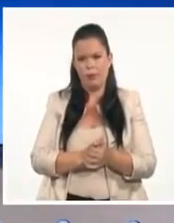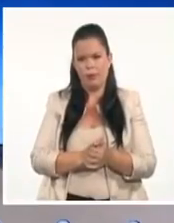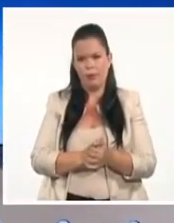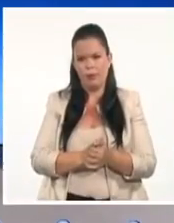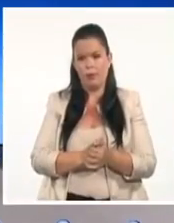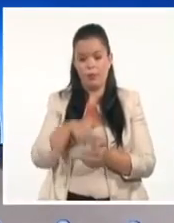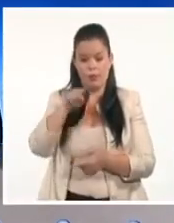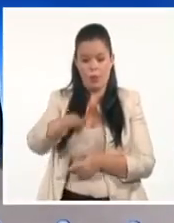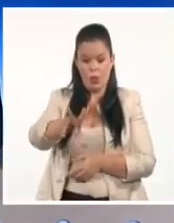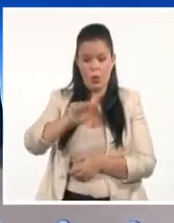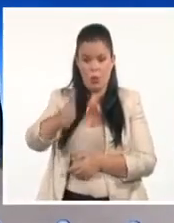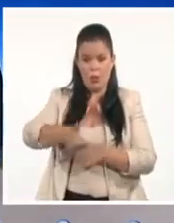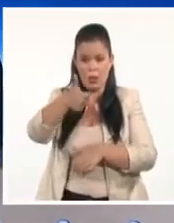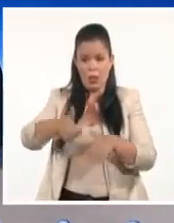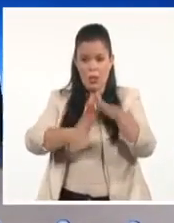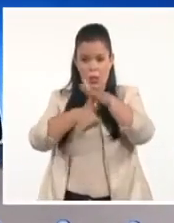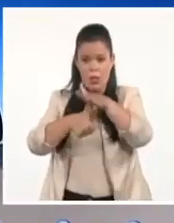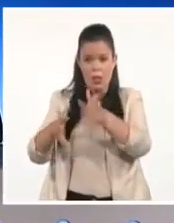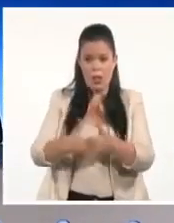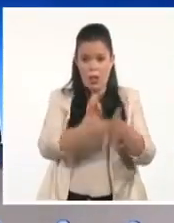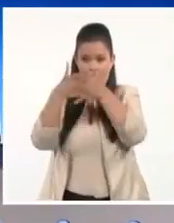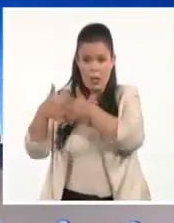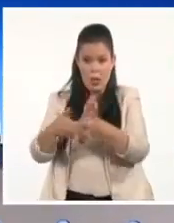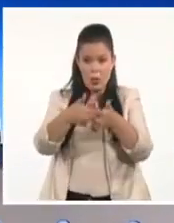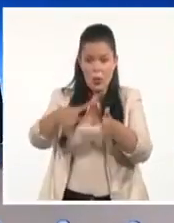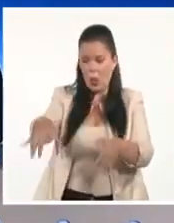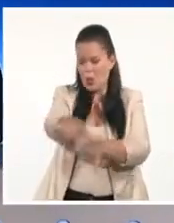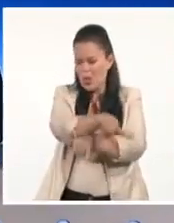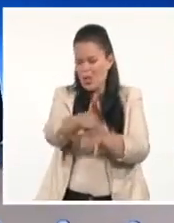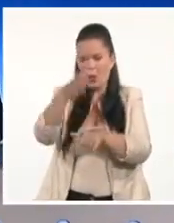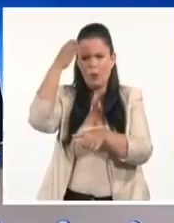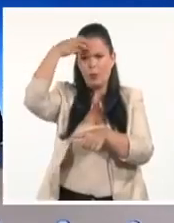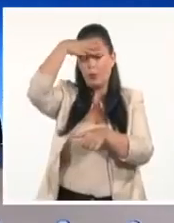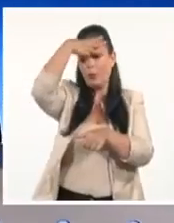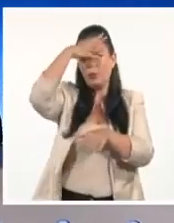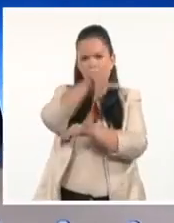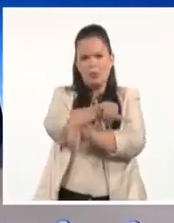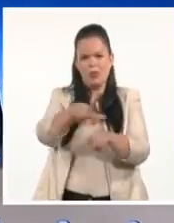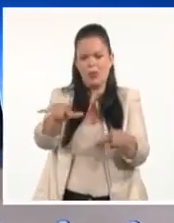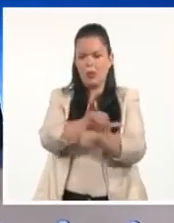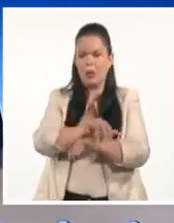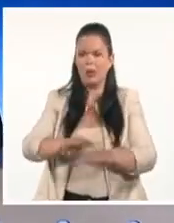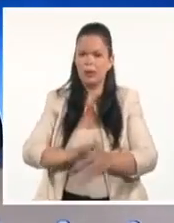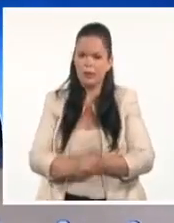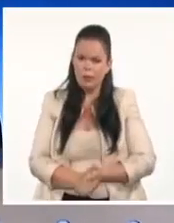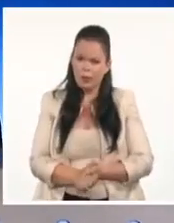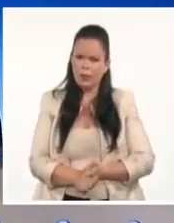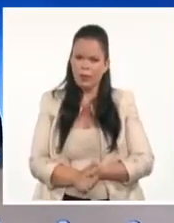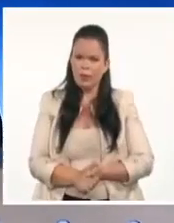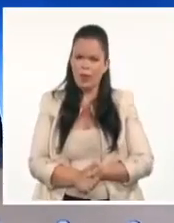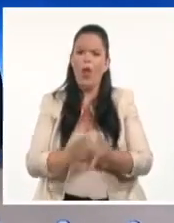Trump. Y esto no es fortuito, es un político con experiencia, calculador, por cierto.